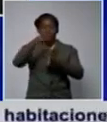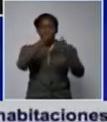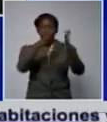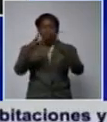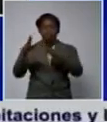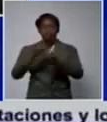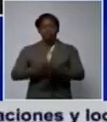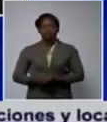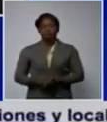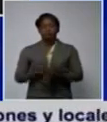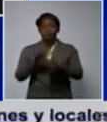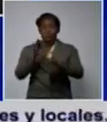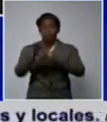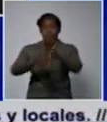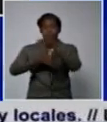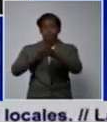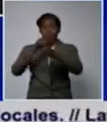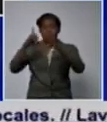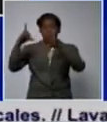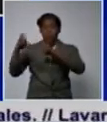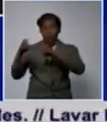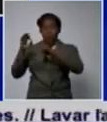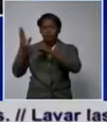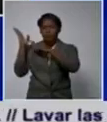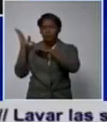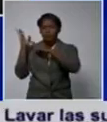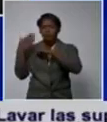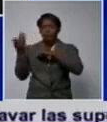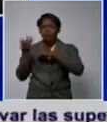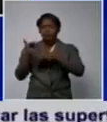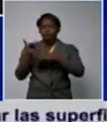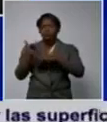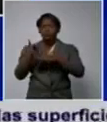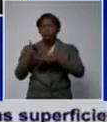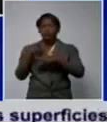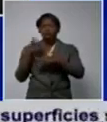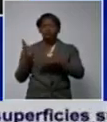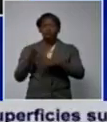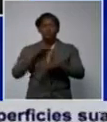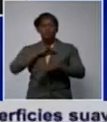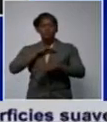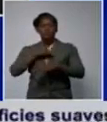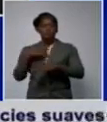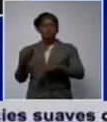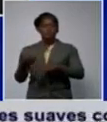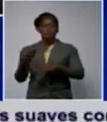gráfica de los signos y síntomas de la arbovirosis,